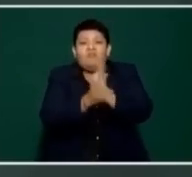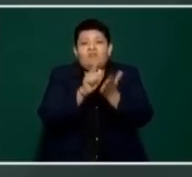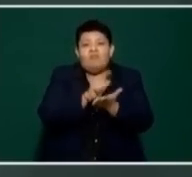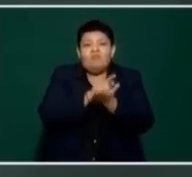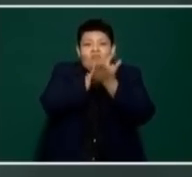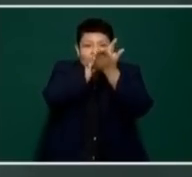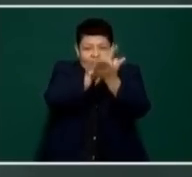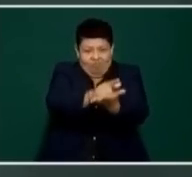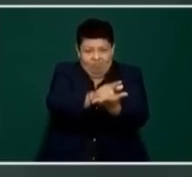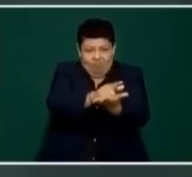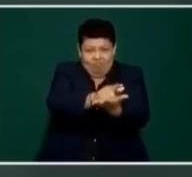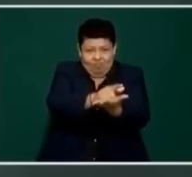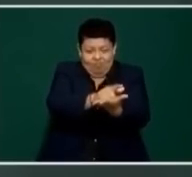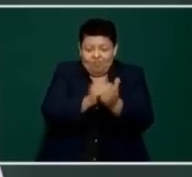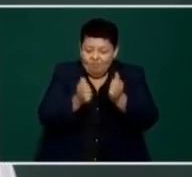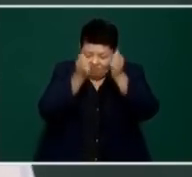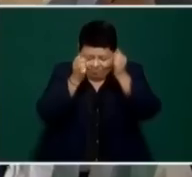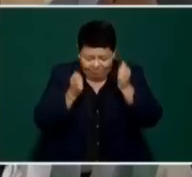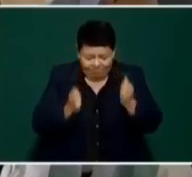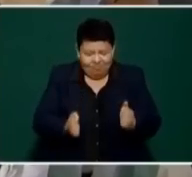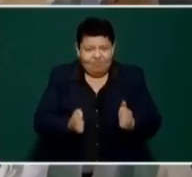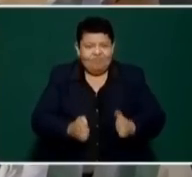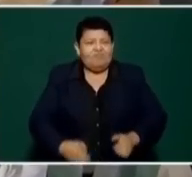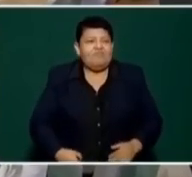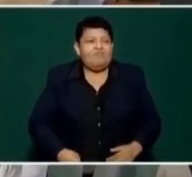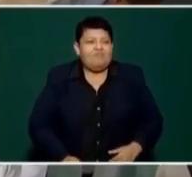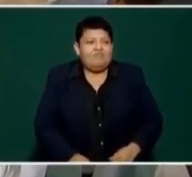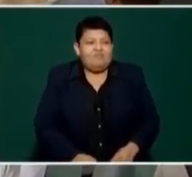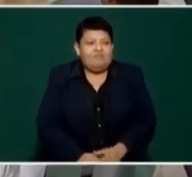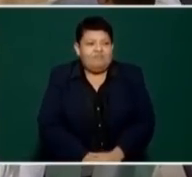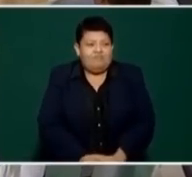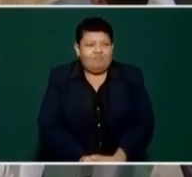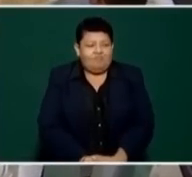legal prevaleciente.